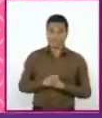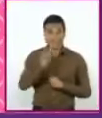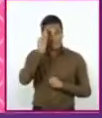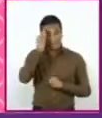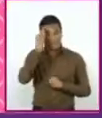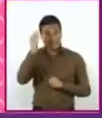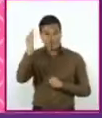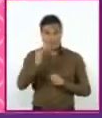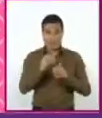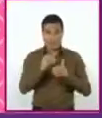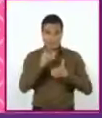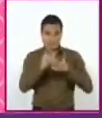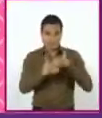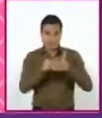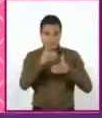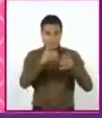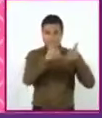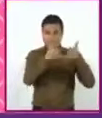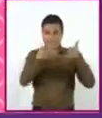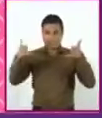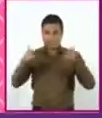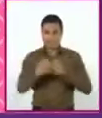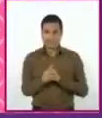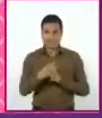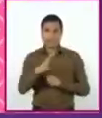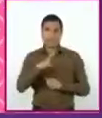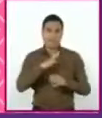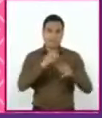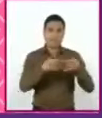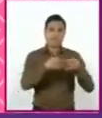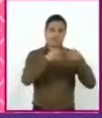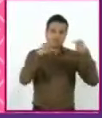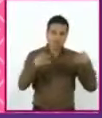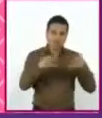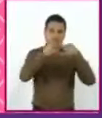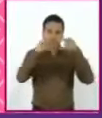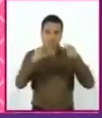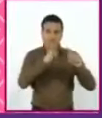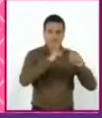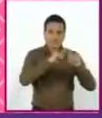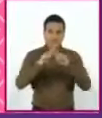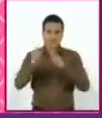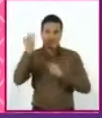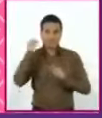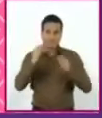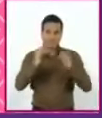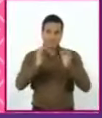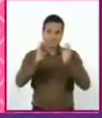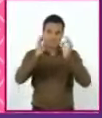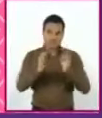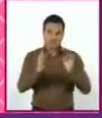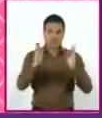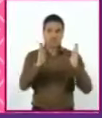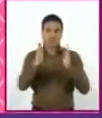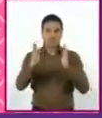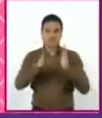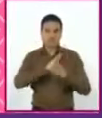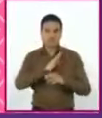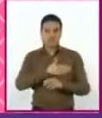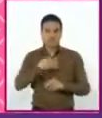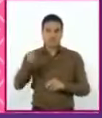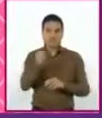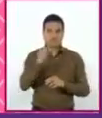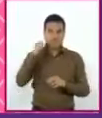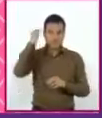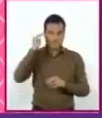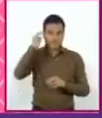diversos procesos y acontecimientos relacionados con el periodo virreinal en México. Deben considerar